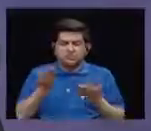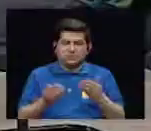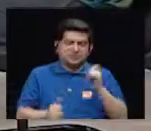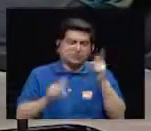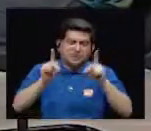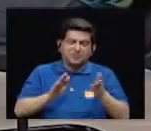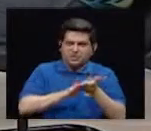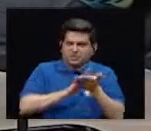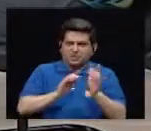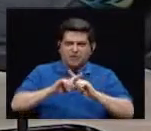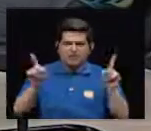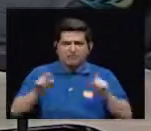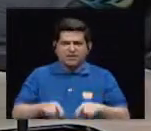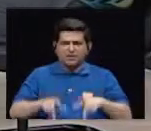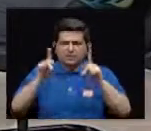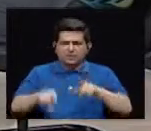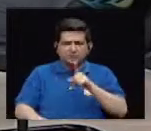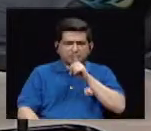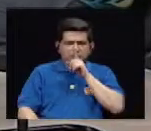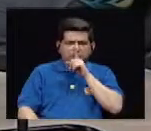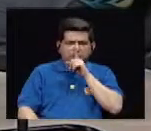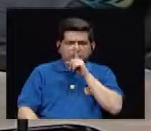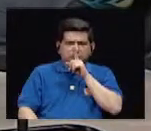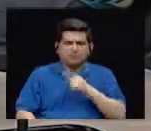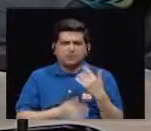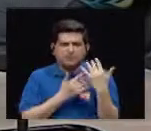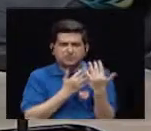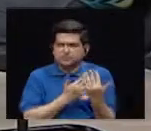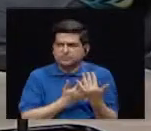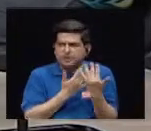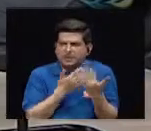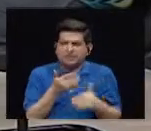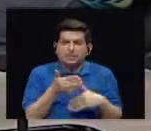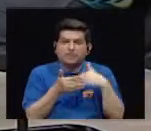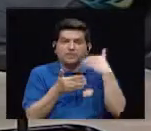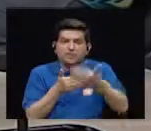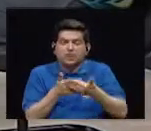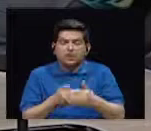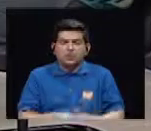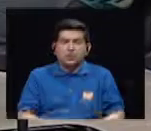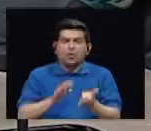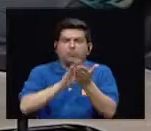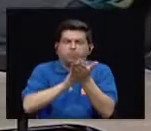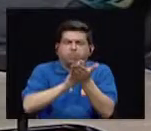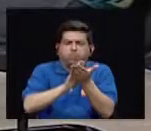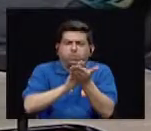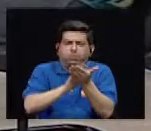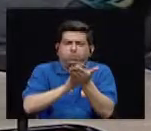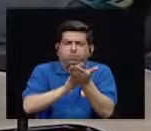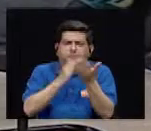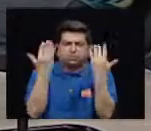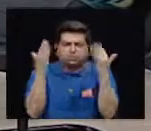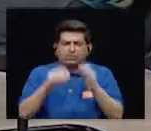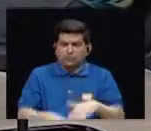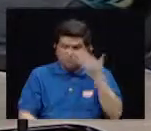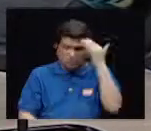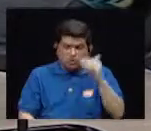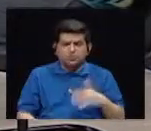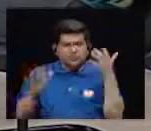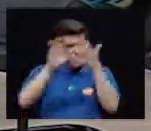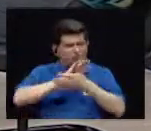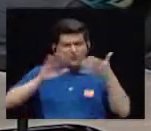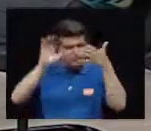algo. Pero me acuerdo que hubo como un gran silencio, una cierta expectativa y después se produjo un aplauso. No sé si fue un